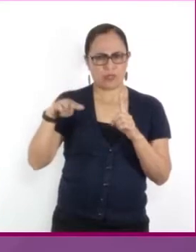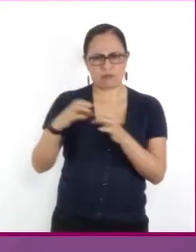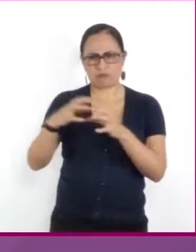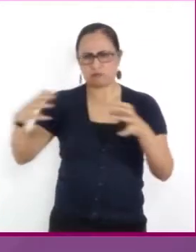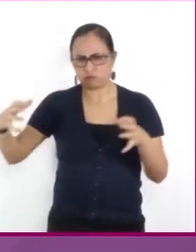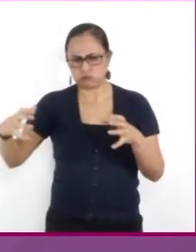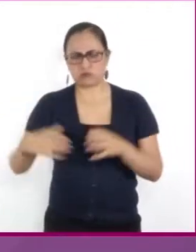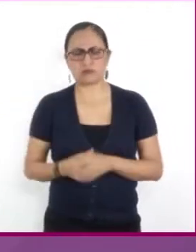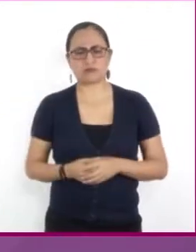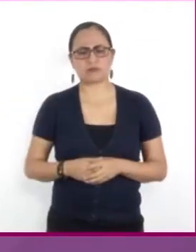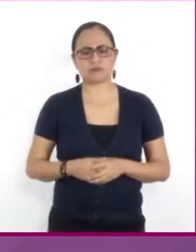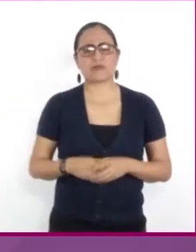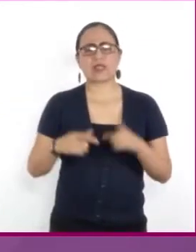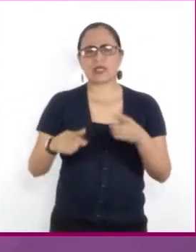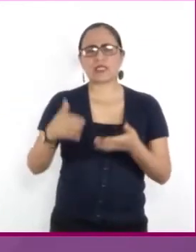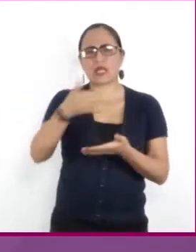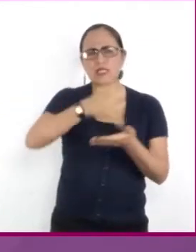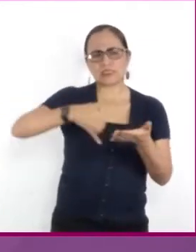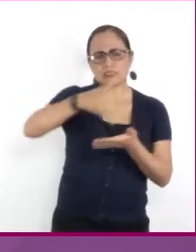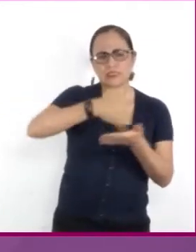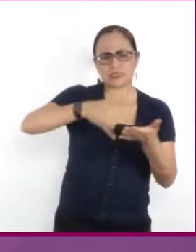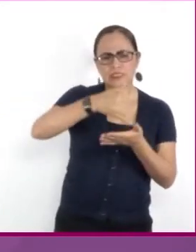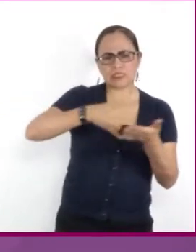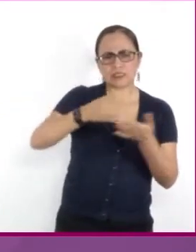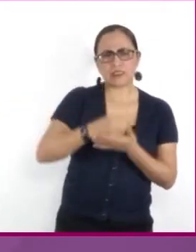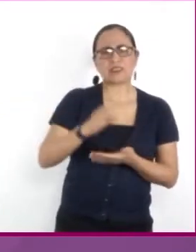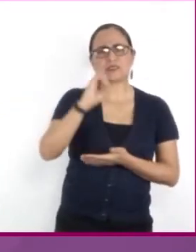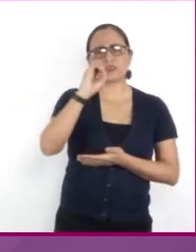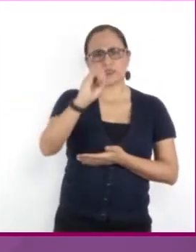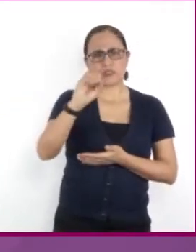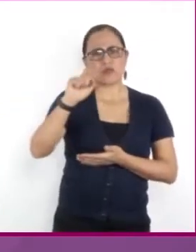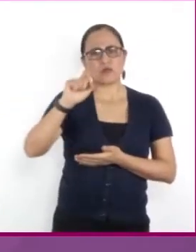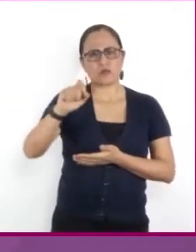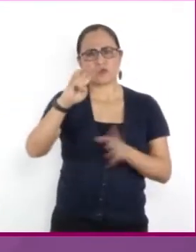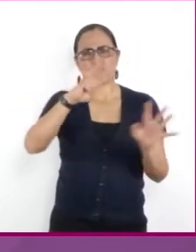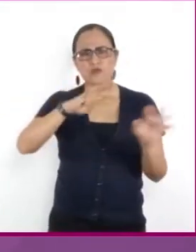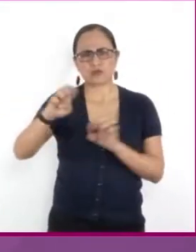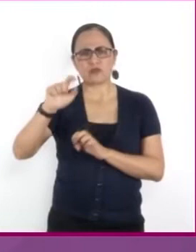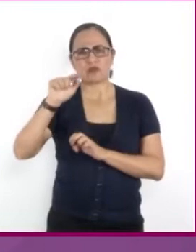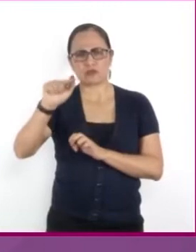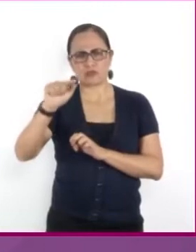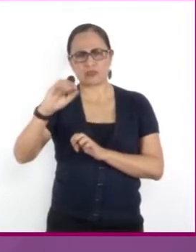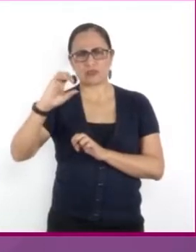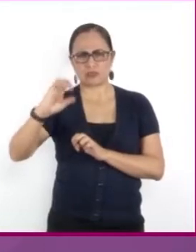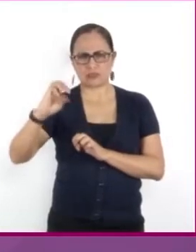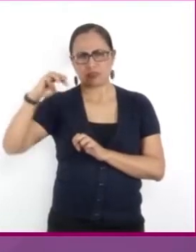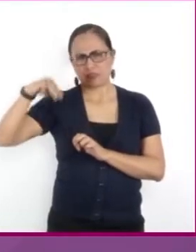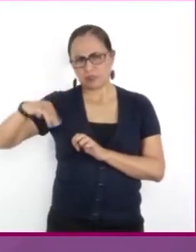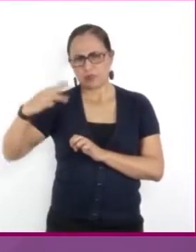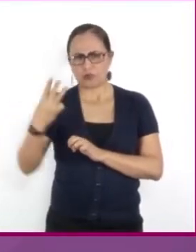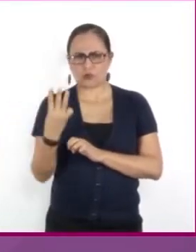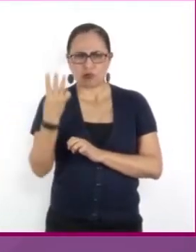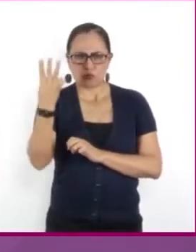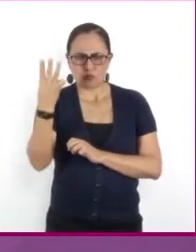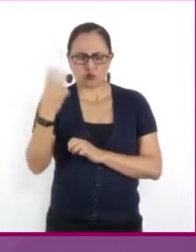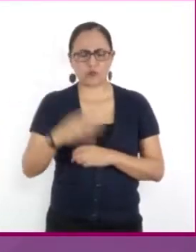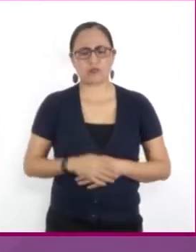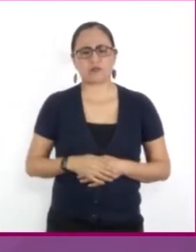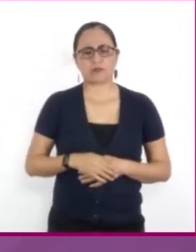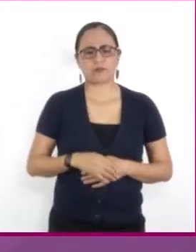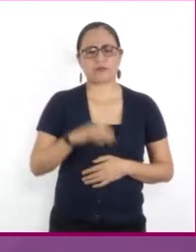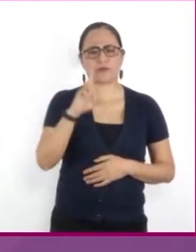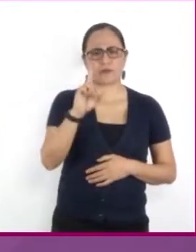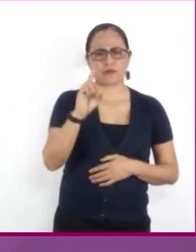la densidad del aceite es de 0.917 gramos por centímetro cúbico. La